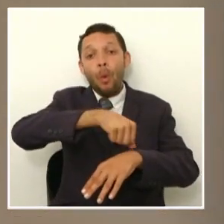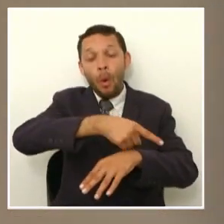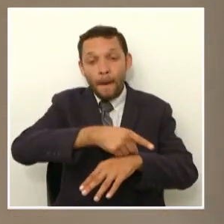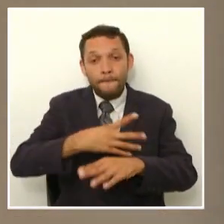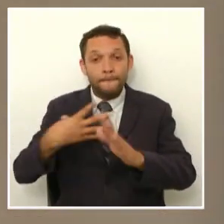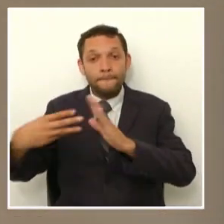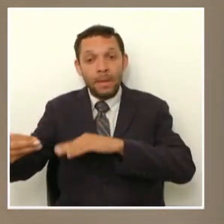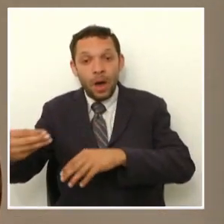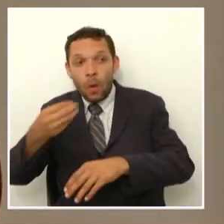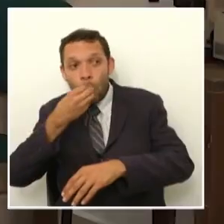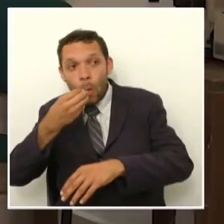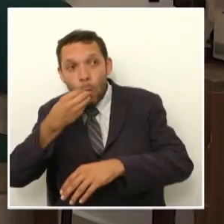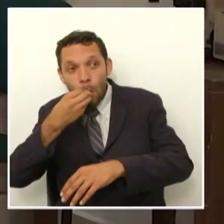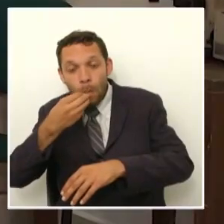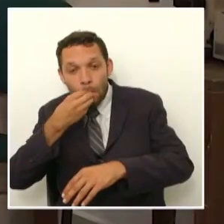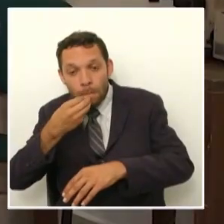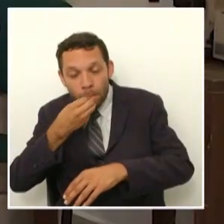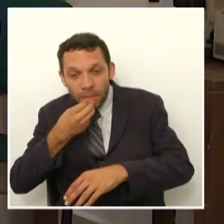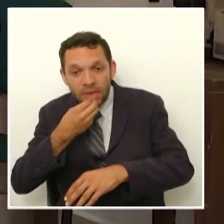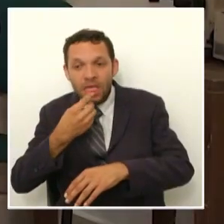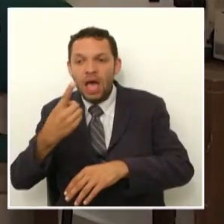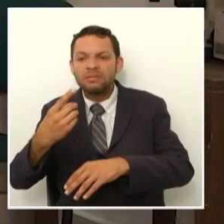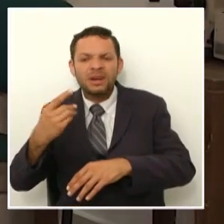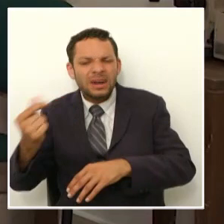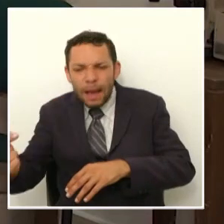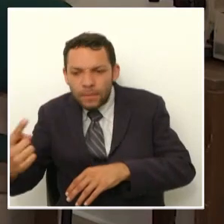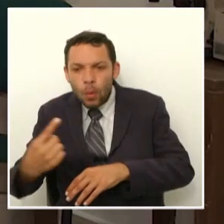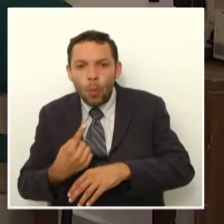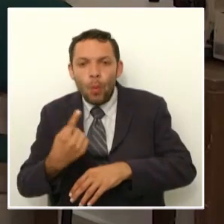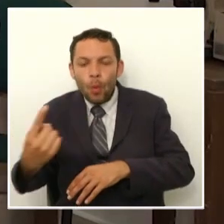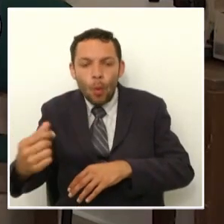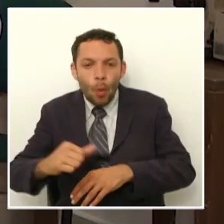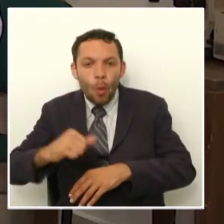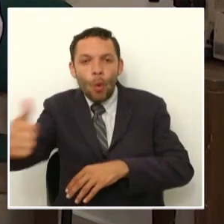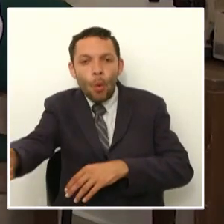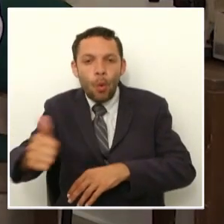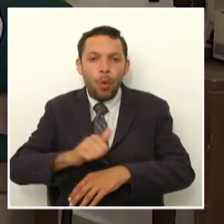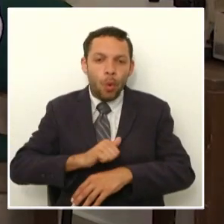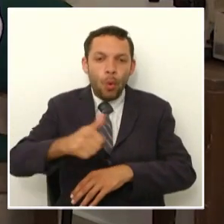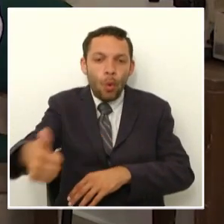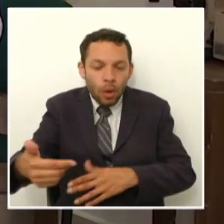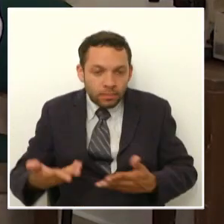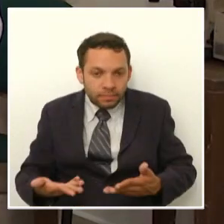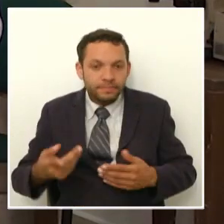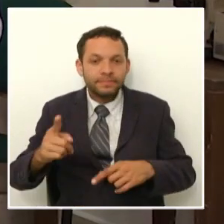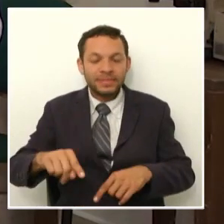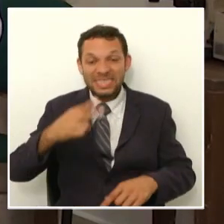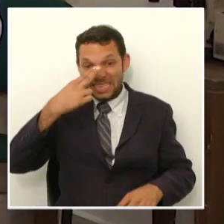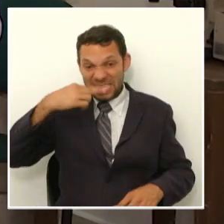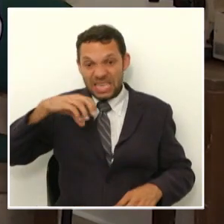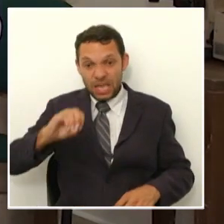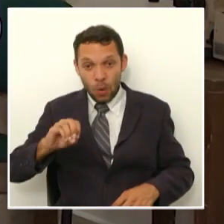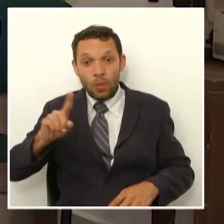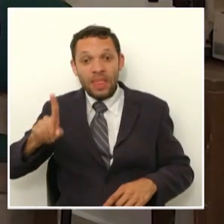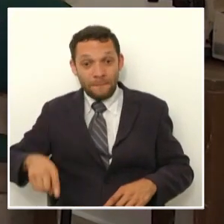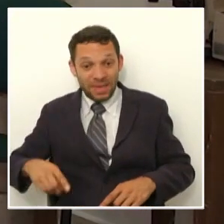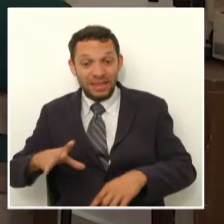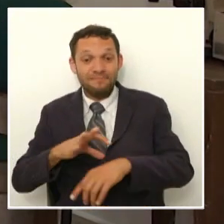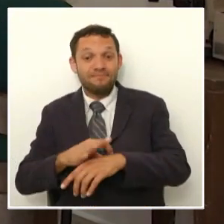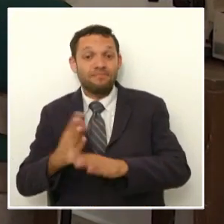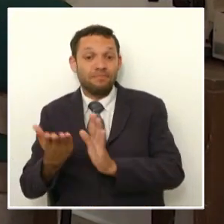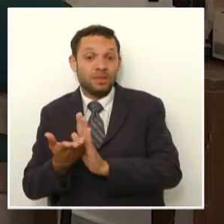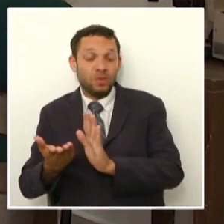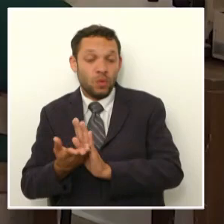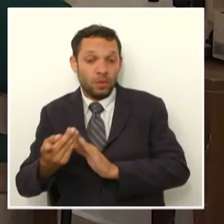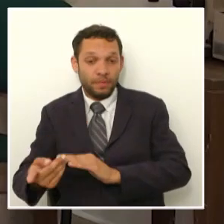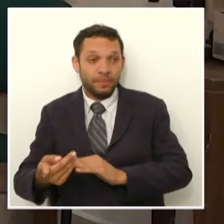o iban a sus casas a darle vuelta a sus hijos un minuto, porque su hijo también se educó con nosotros como médico,